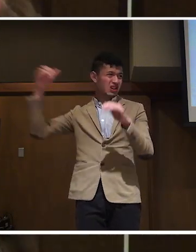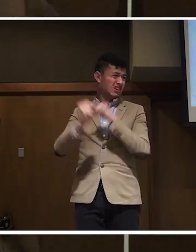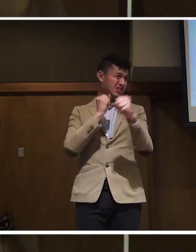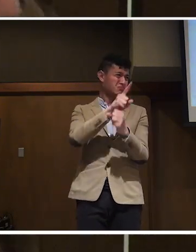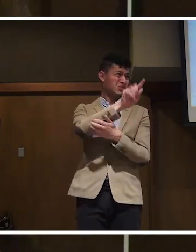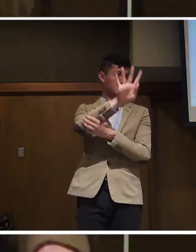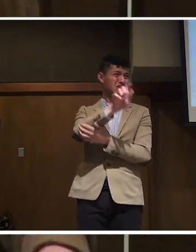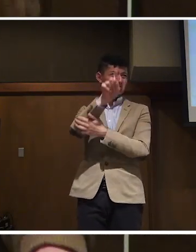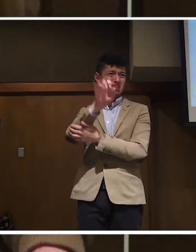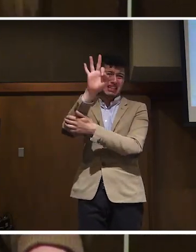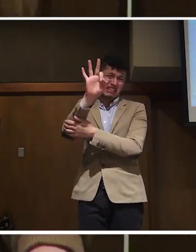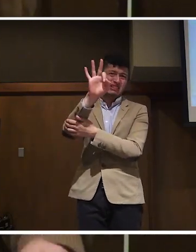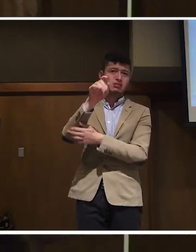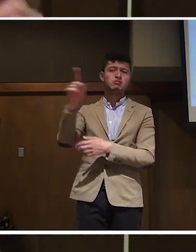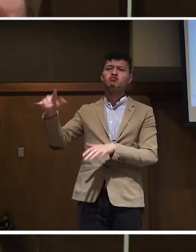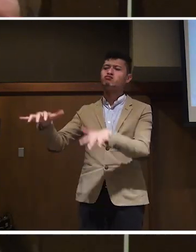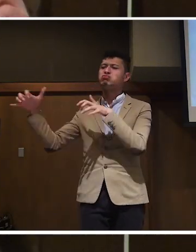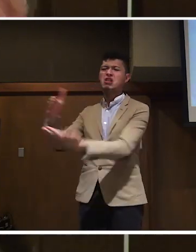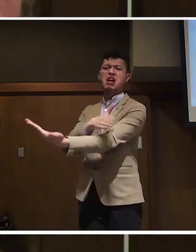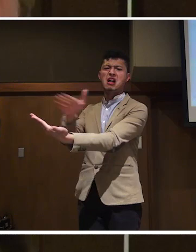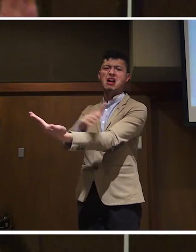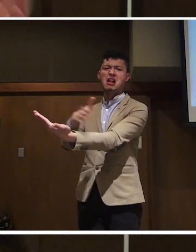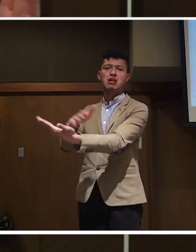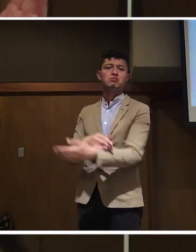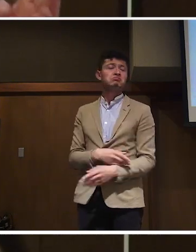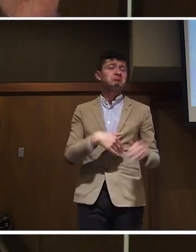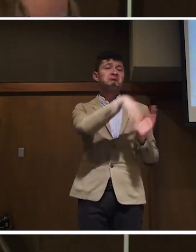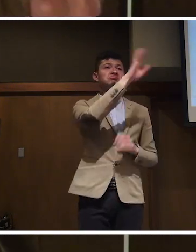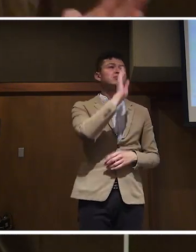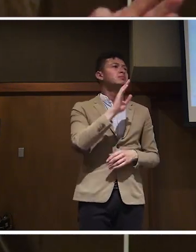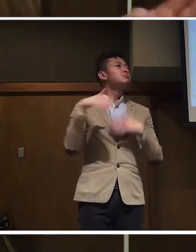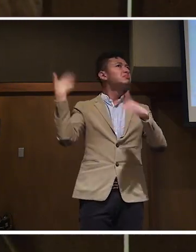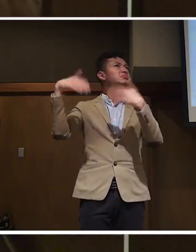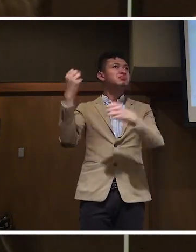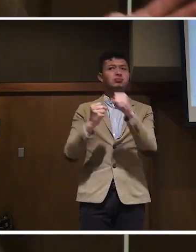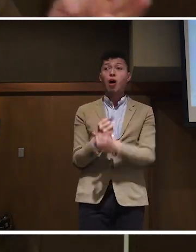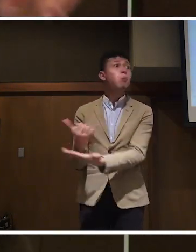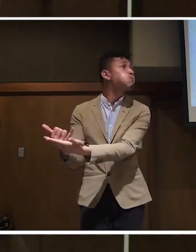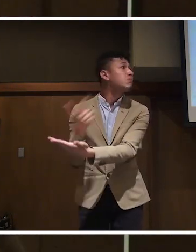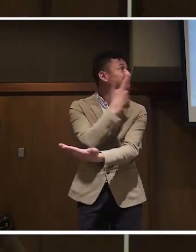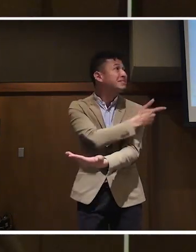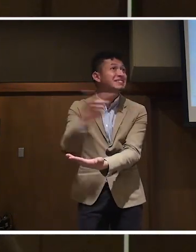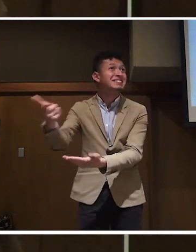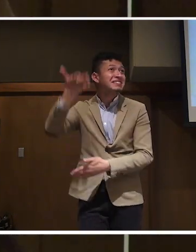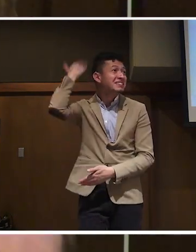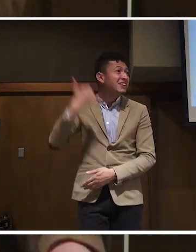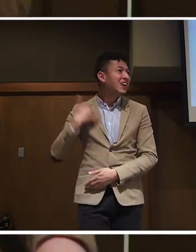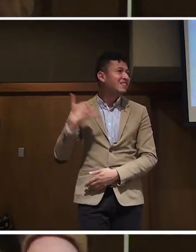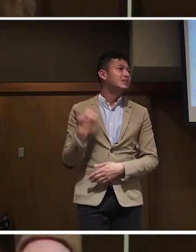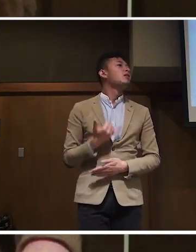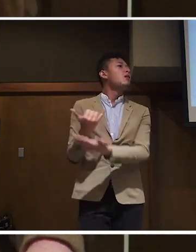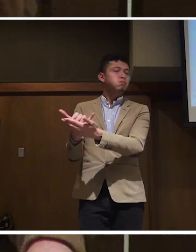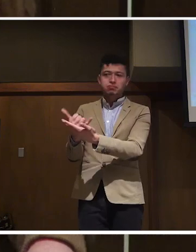años 63, 64. Esa colección está totalmente grabada, están grabados todos los miles de conciertos que se tocaron